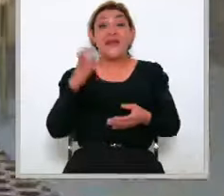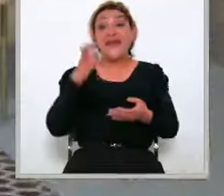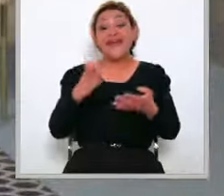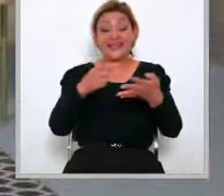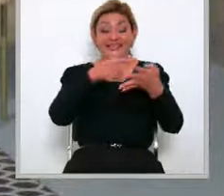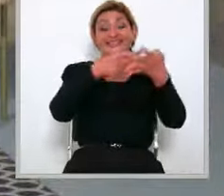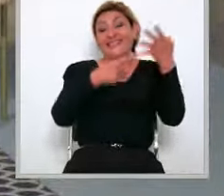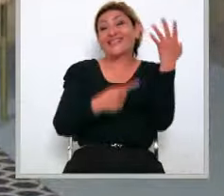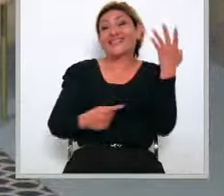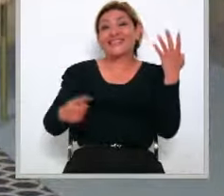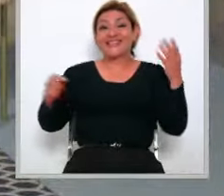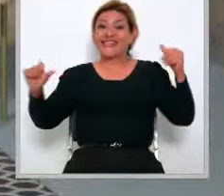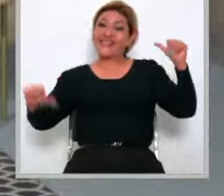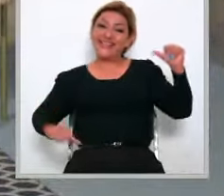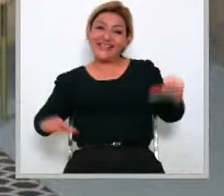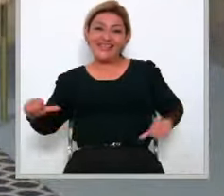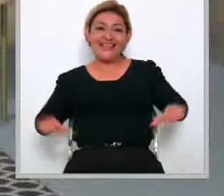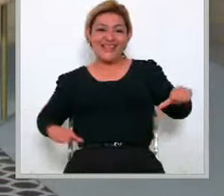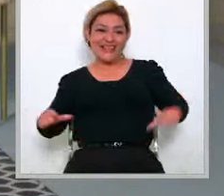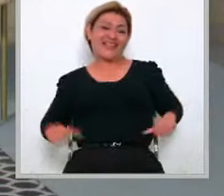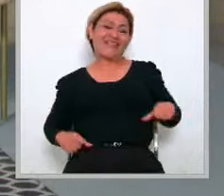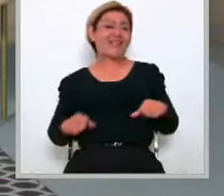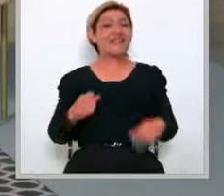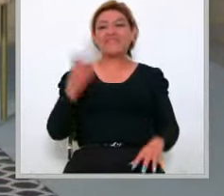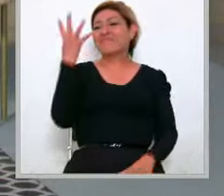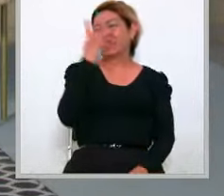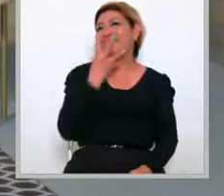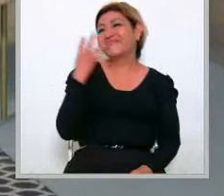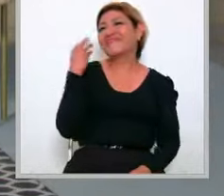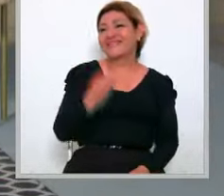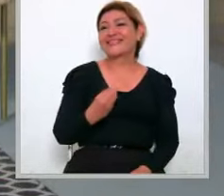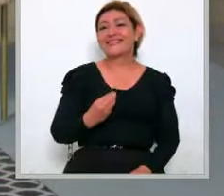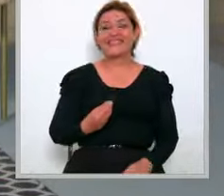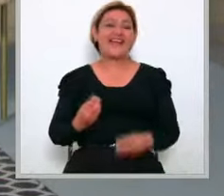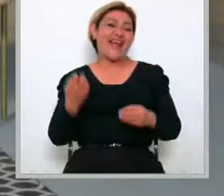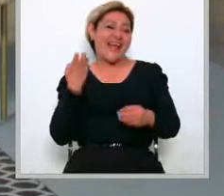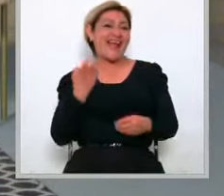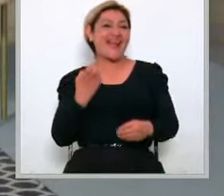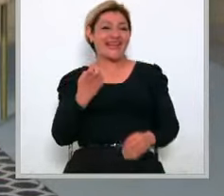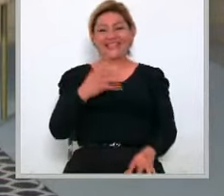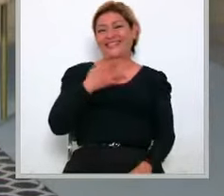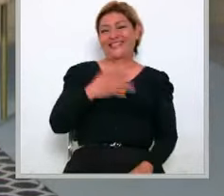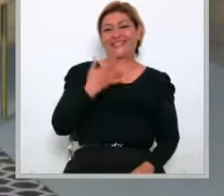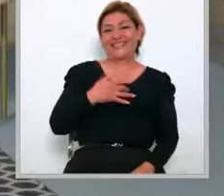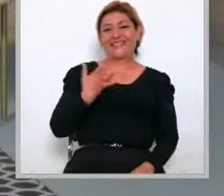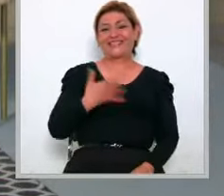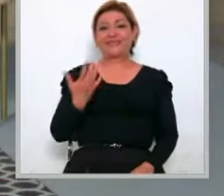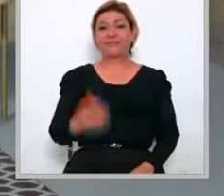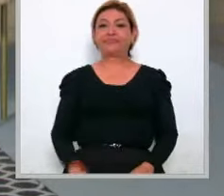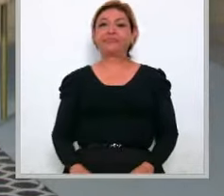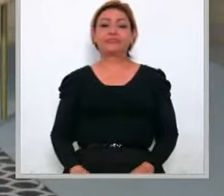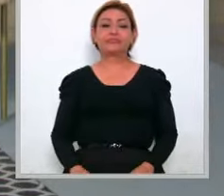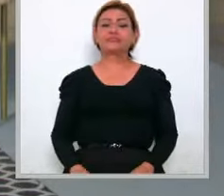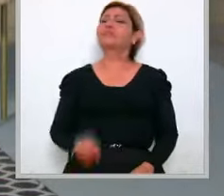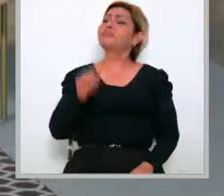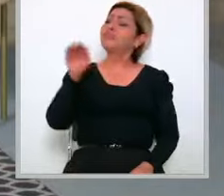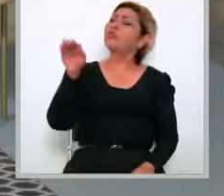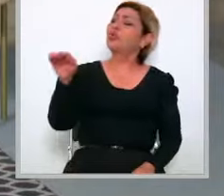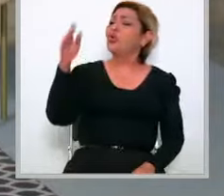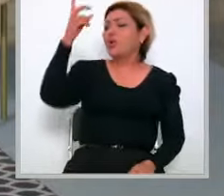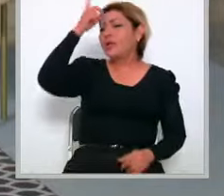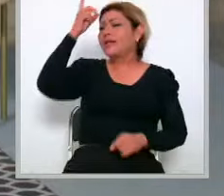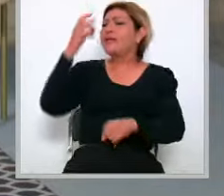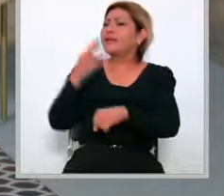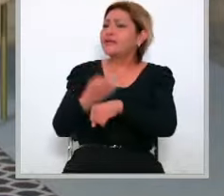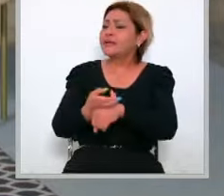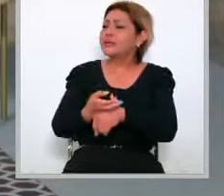un cucharón, una taza, una tetera. Bueno, sin fin de actividades que nos ponen bastante a nosotros en actividad. Directora, en este sentido